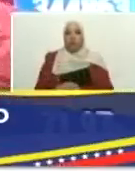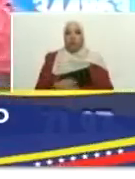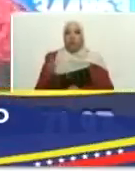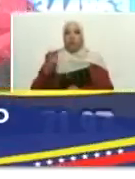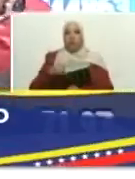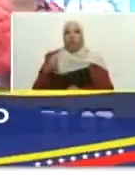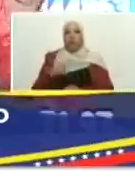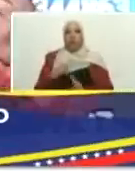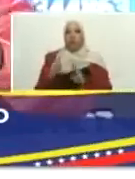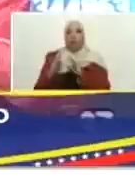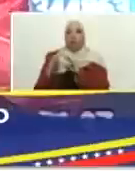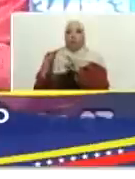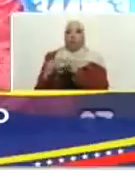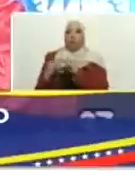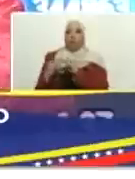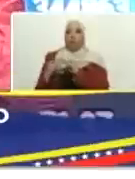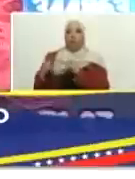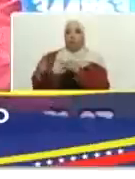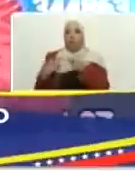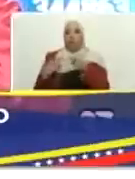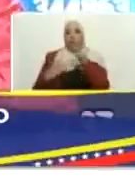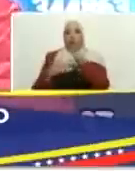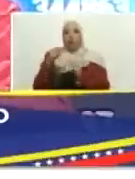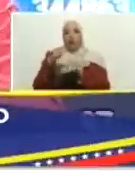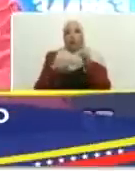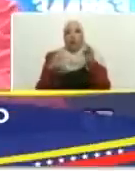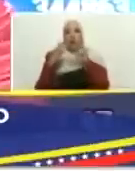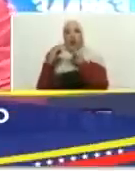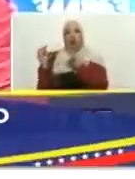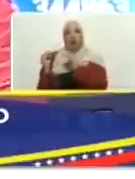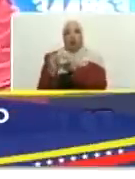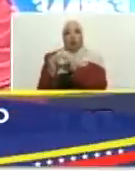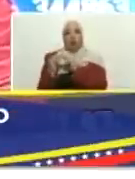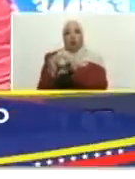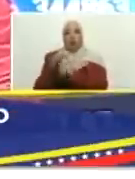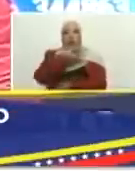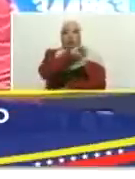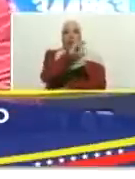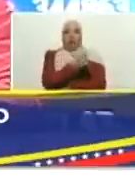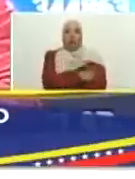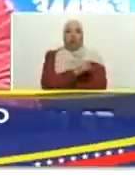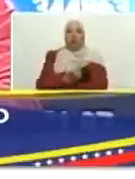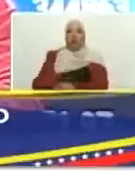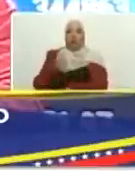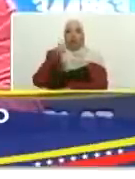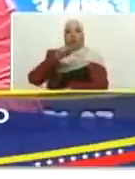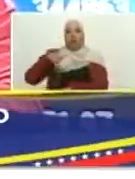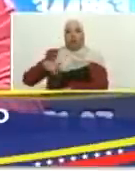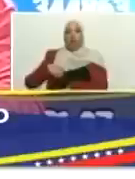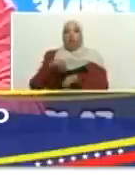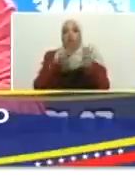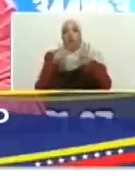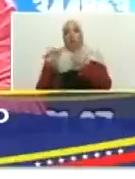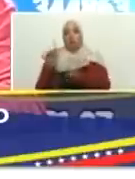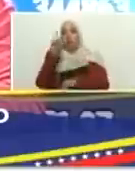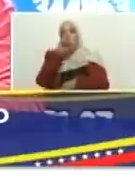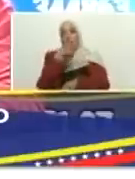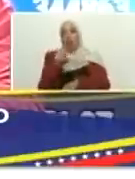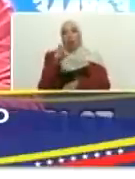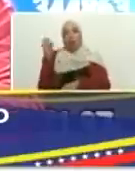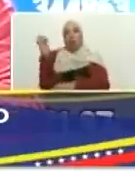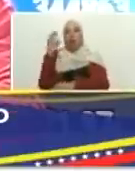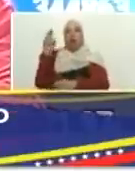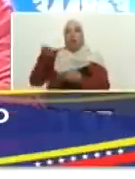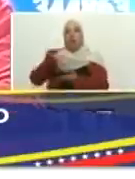el hábitat a la construcción de la vivienda. Fue el primer gran paso, 99, año de la